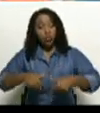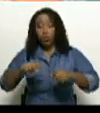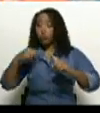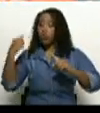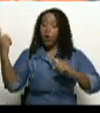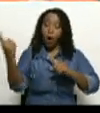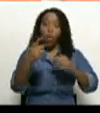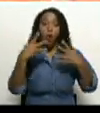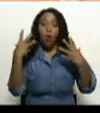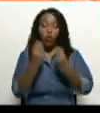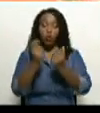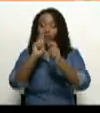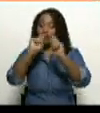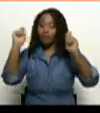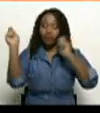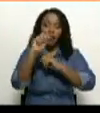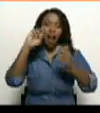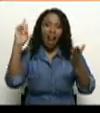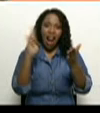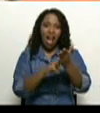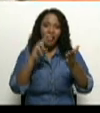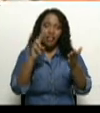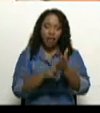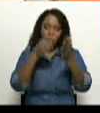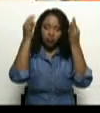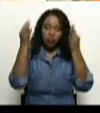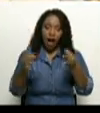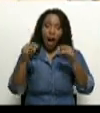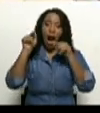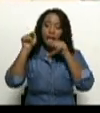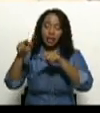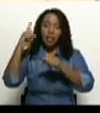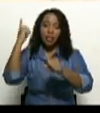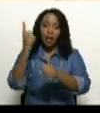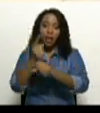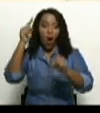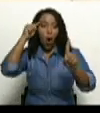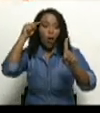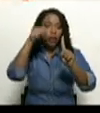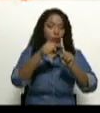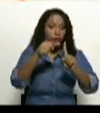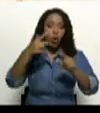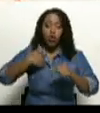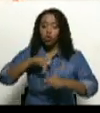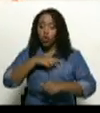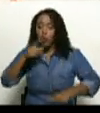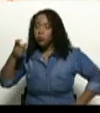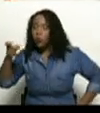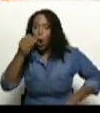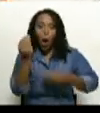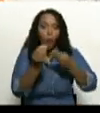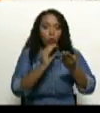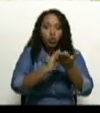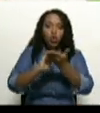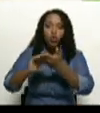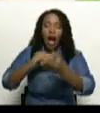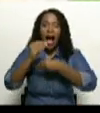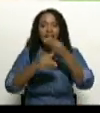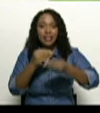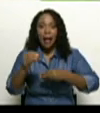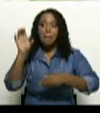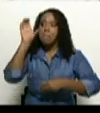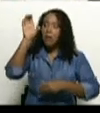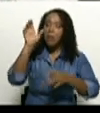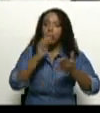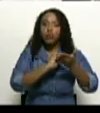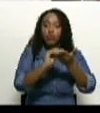por la transformación de la realidad concreta. Ese es el eje central de lo que estamos buscando. ¿Cómo generamos mapas de soluciones?